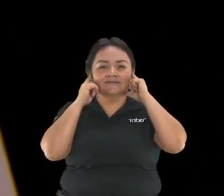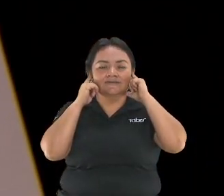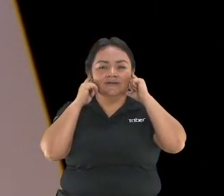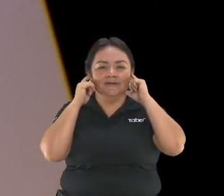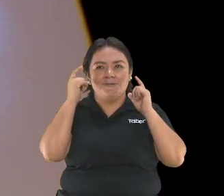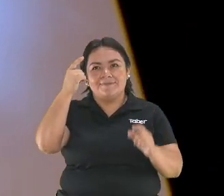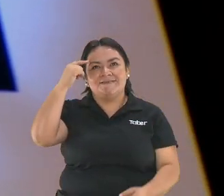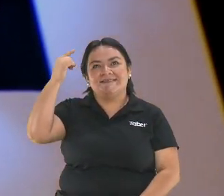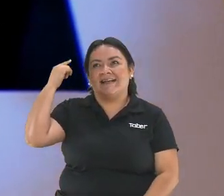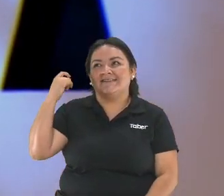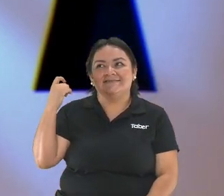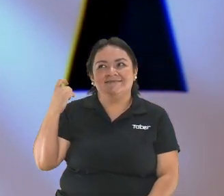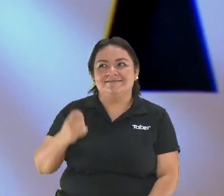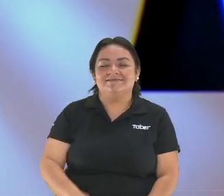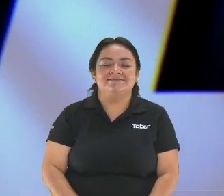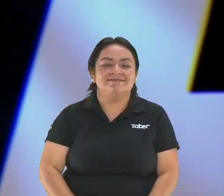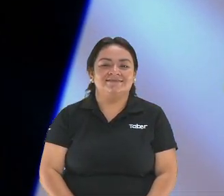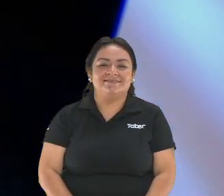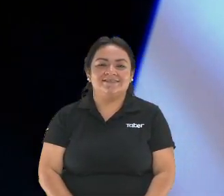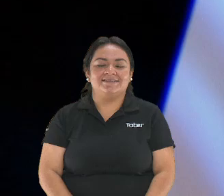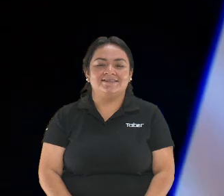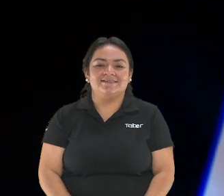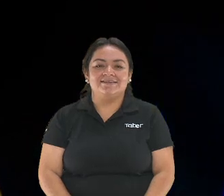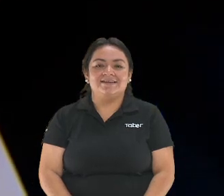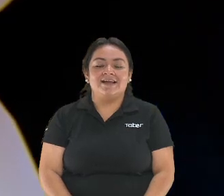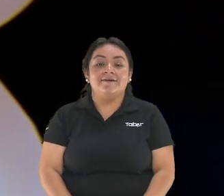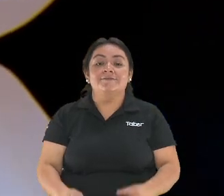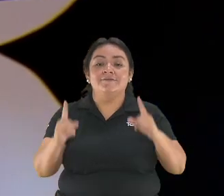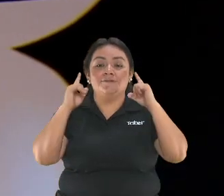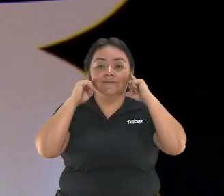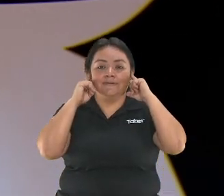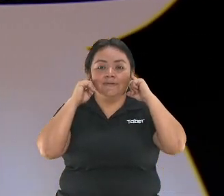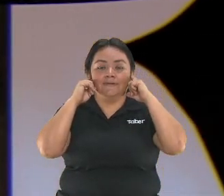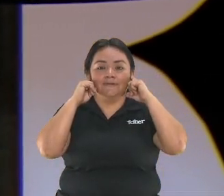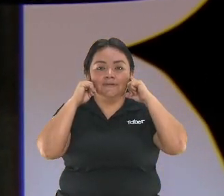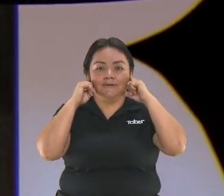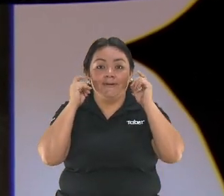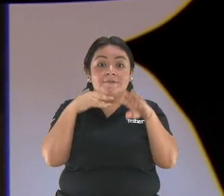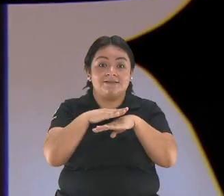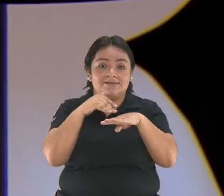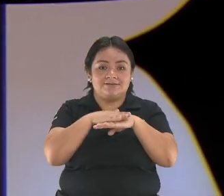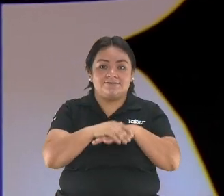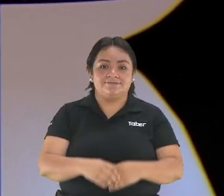ese cuán viejitos viejísimas en la película le grabó en un ipod mensajes